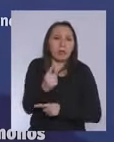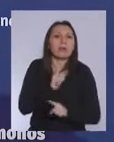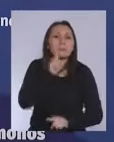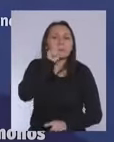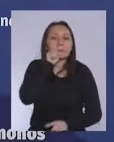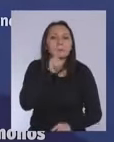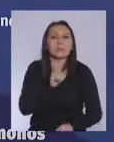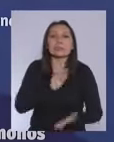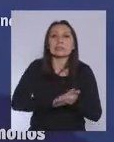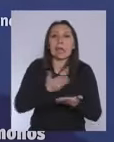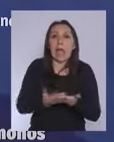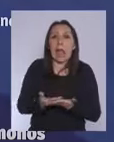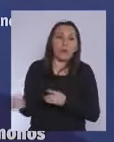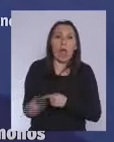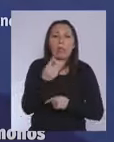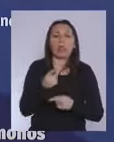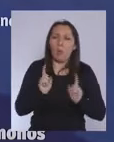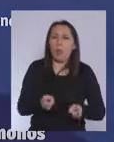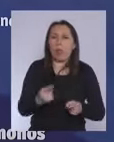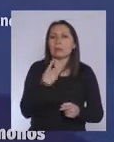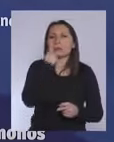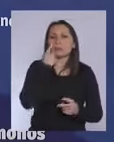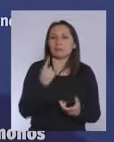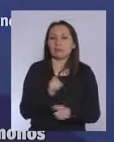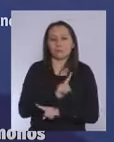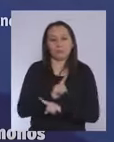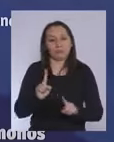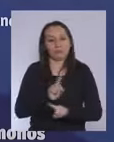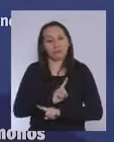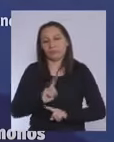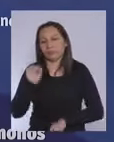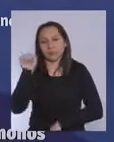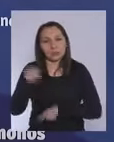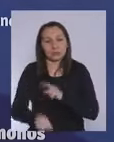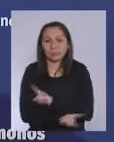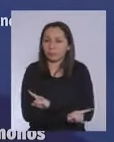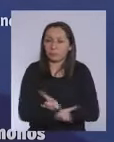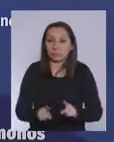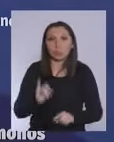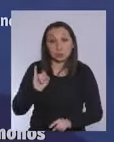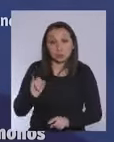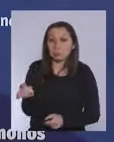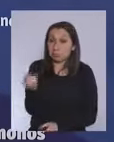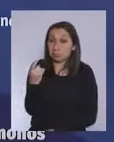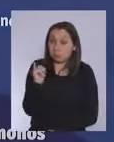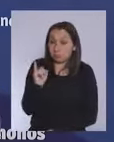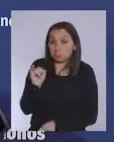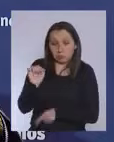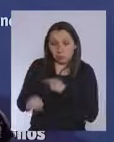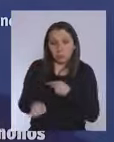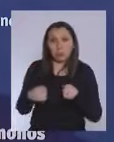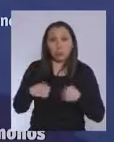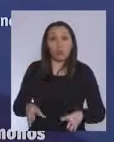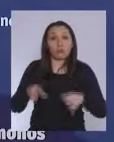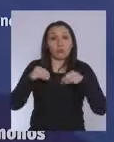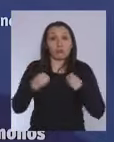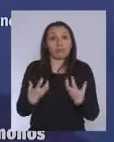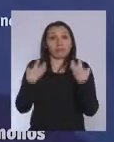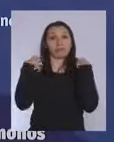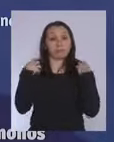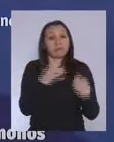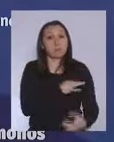exámenes a las personas sanas esto es inaceptable aceptamos las críticas y yo cuando asumí como ministro